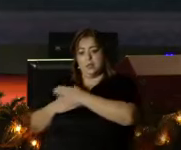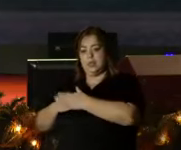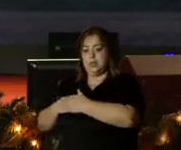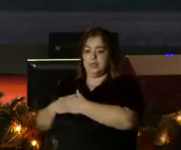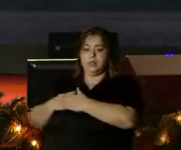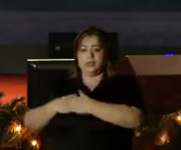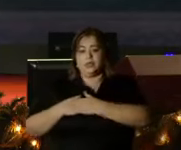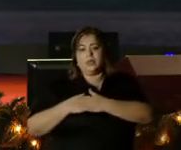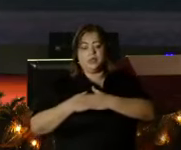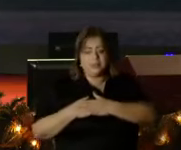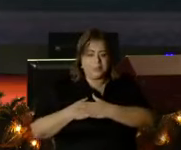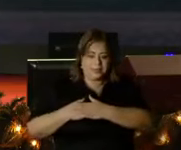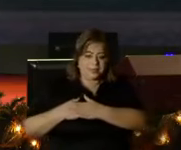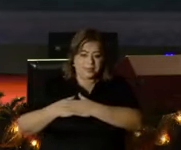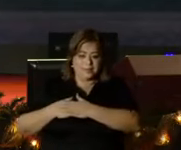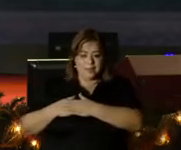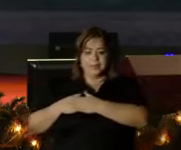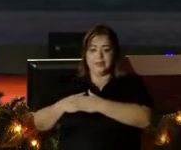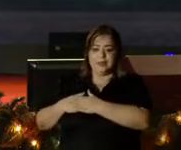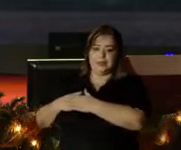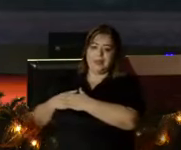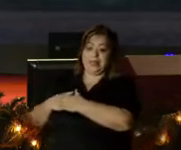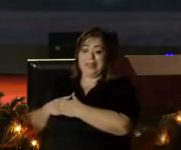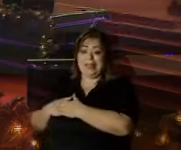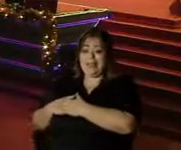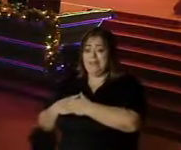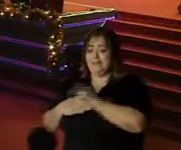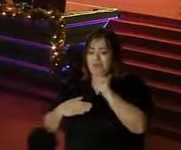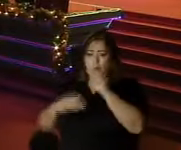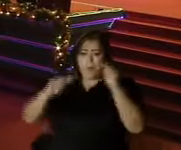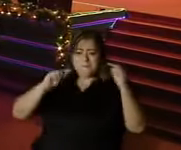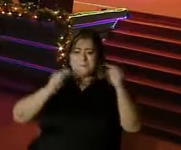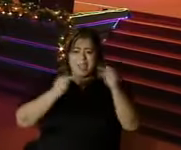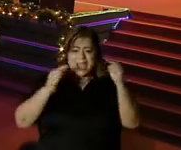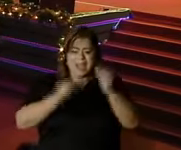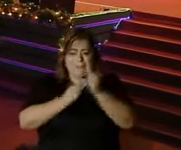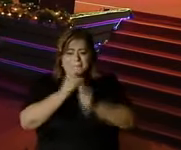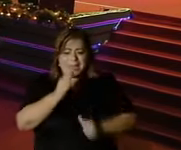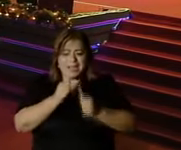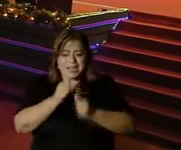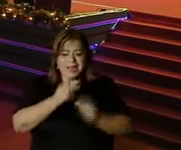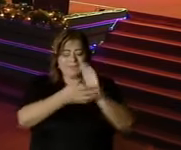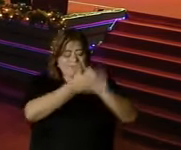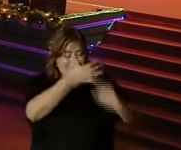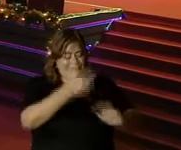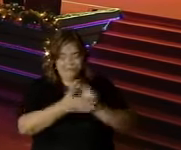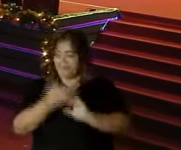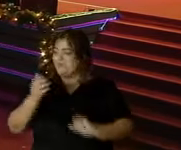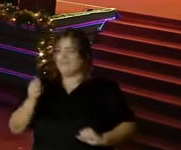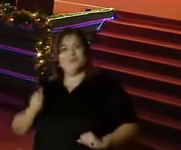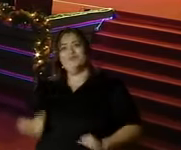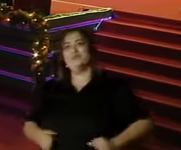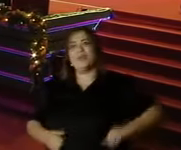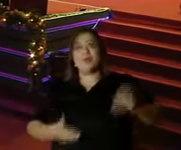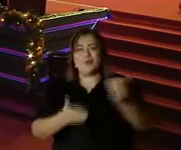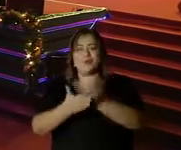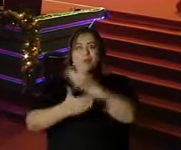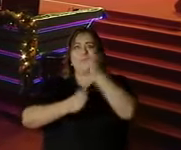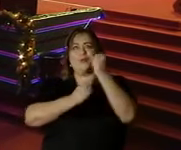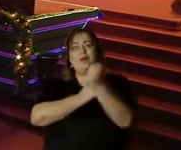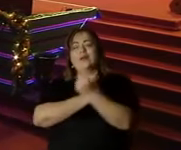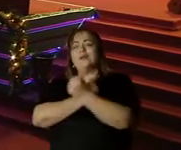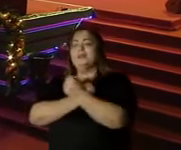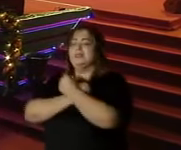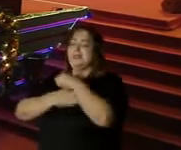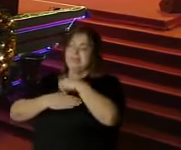y valor, quien borra la pena. Hay una nueva canción dentro de mí, y